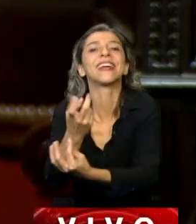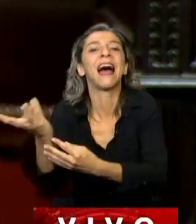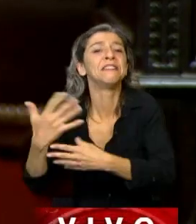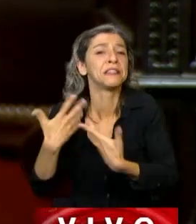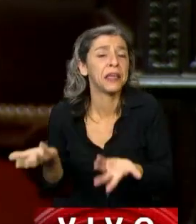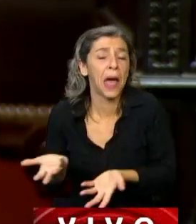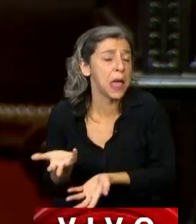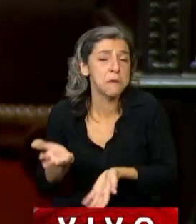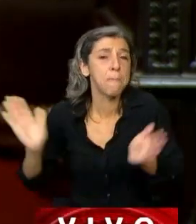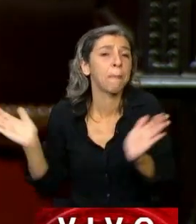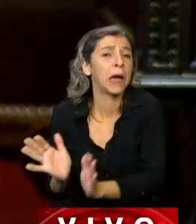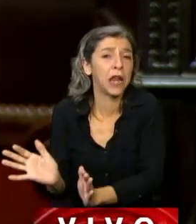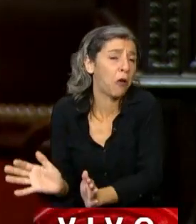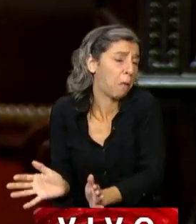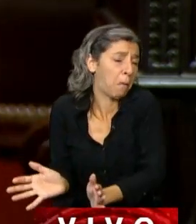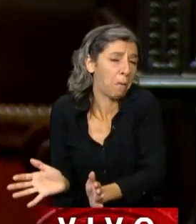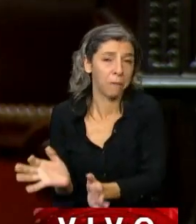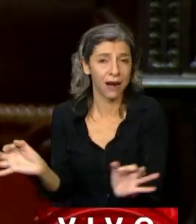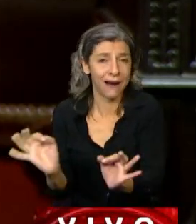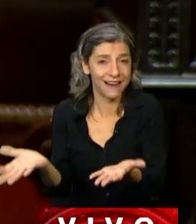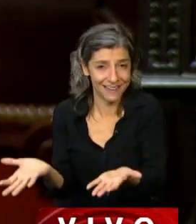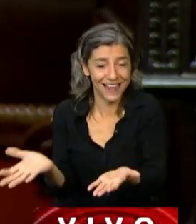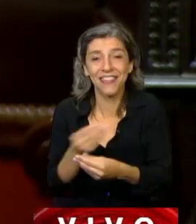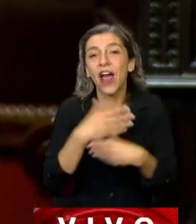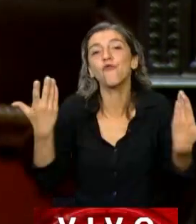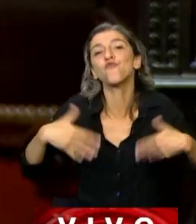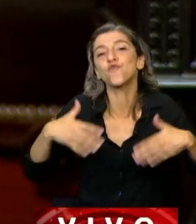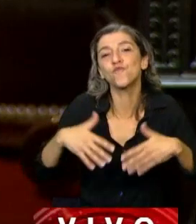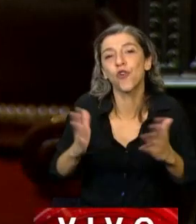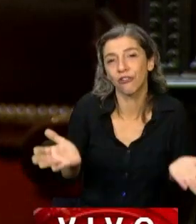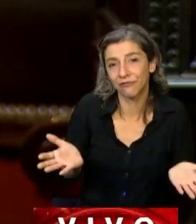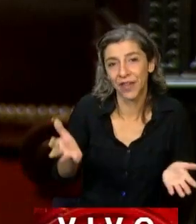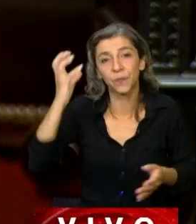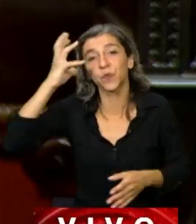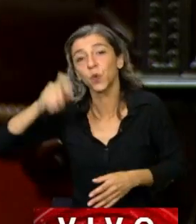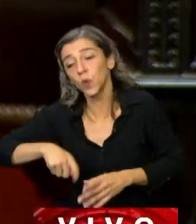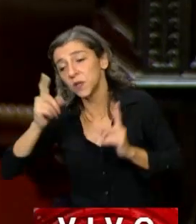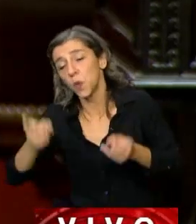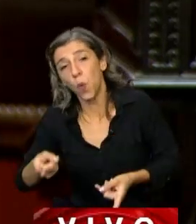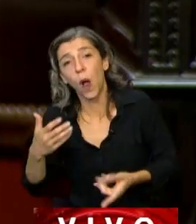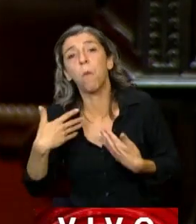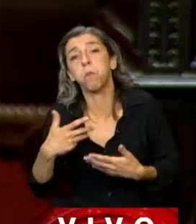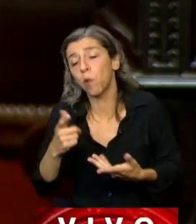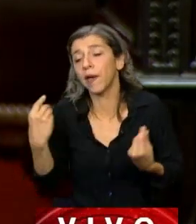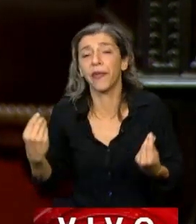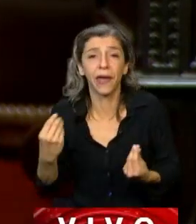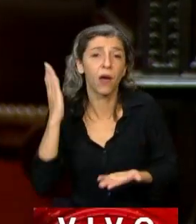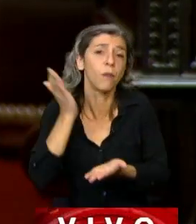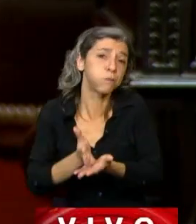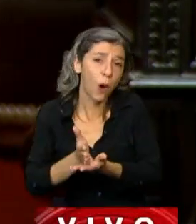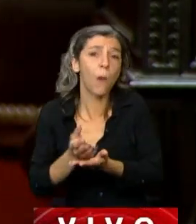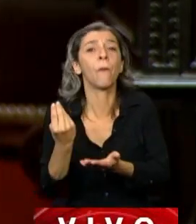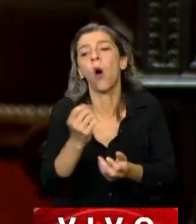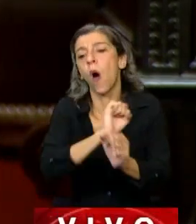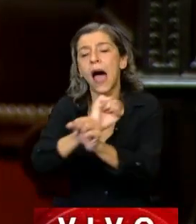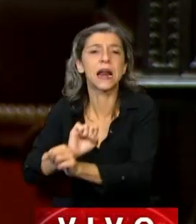veces infrinjan esa tolerancia cero. Que un juez va a seguir teniendo la facultad de cambiar la pena de arresto